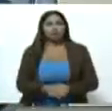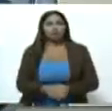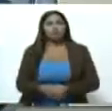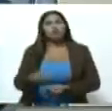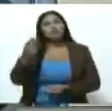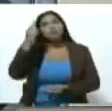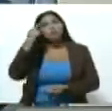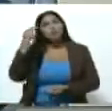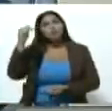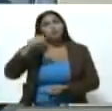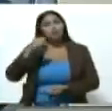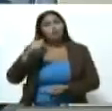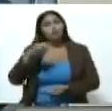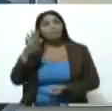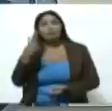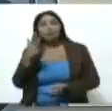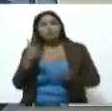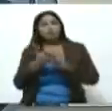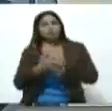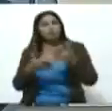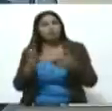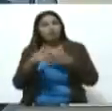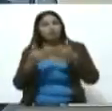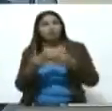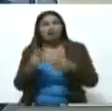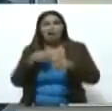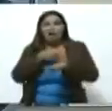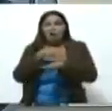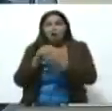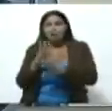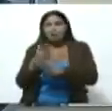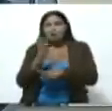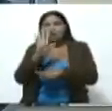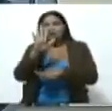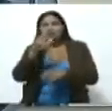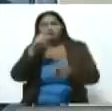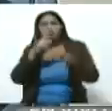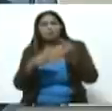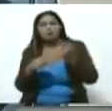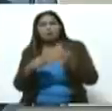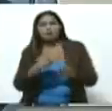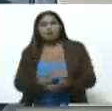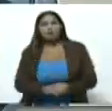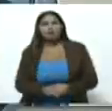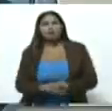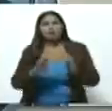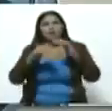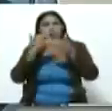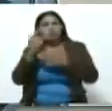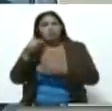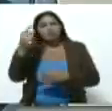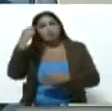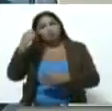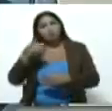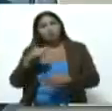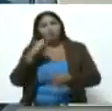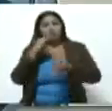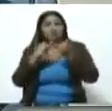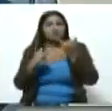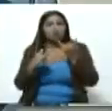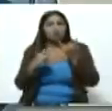hoy, prácticamente hasta hace unas horas, a las 5:30 de la madrugada de hoy, culminó la